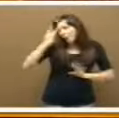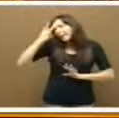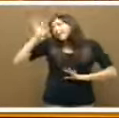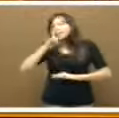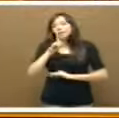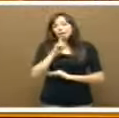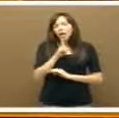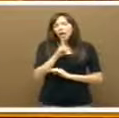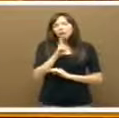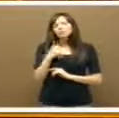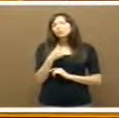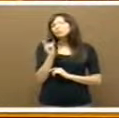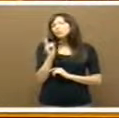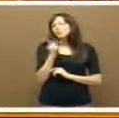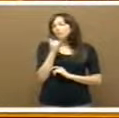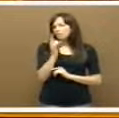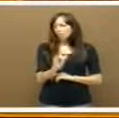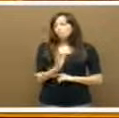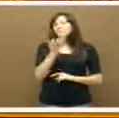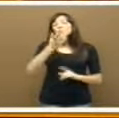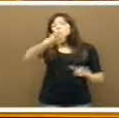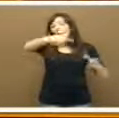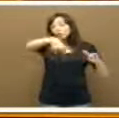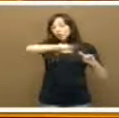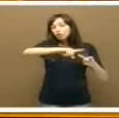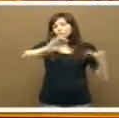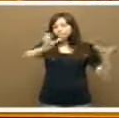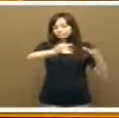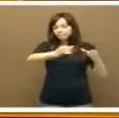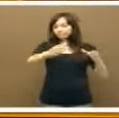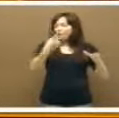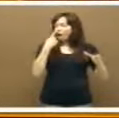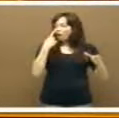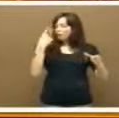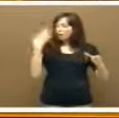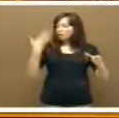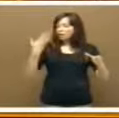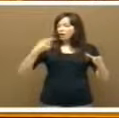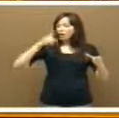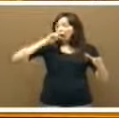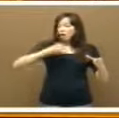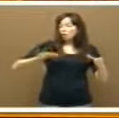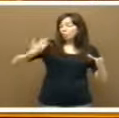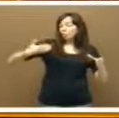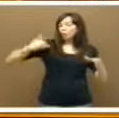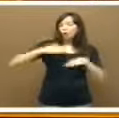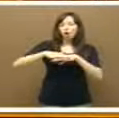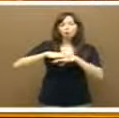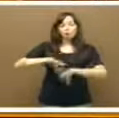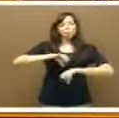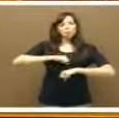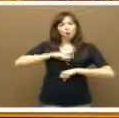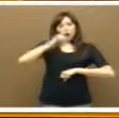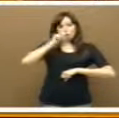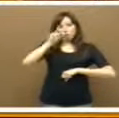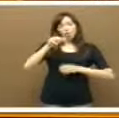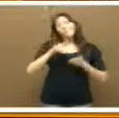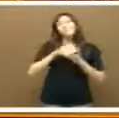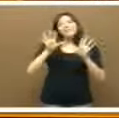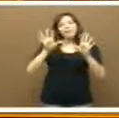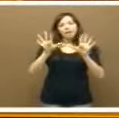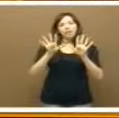solo de decir que mientras que ustedes, el último año que gobernaron en solitario, en 2010, ejecutaron